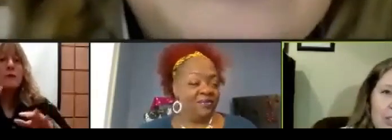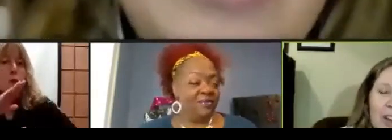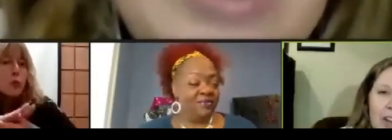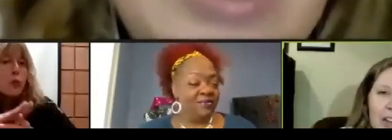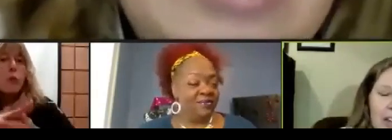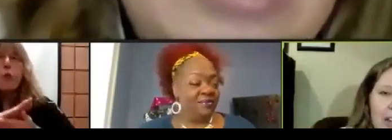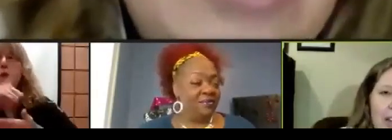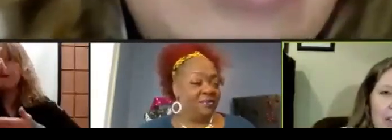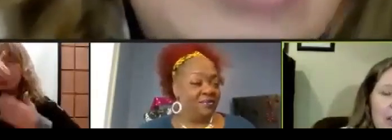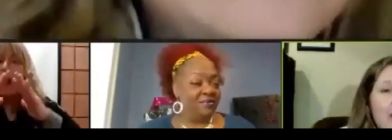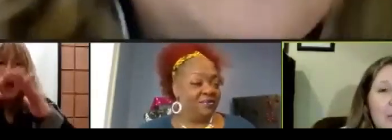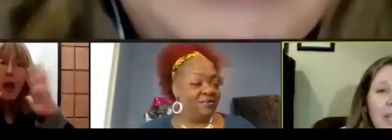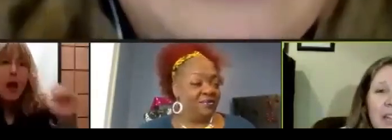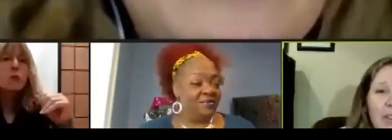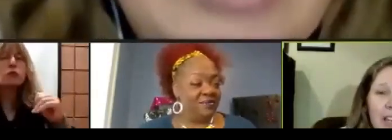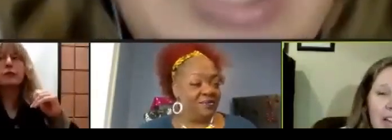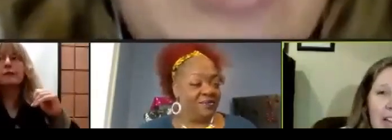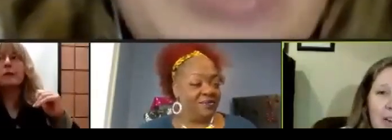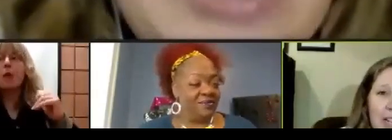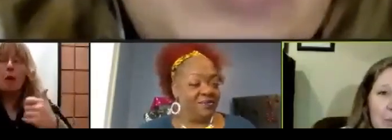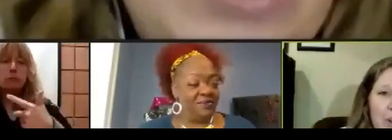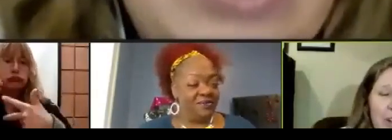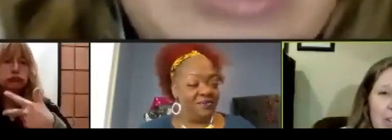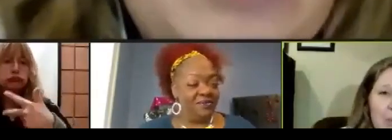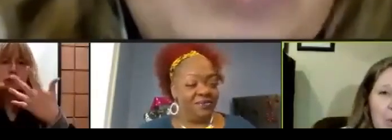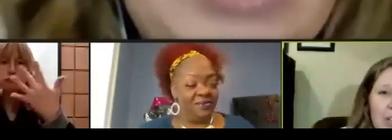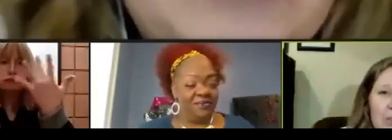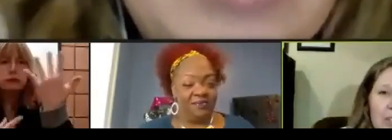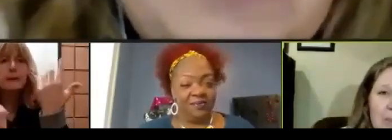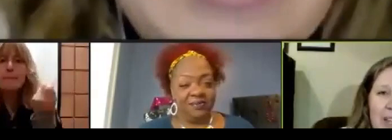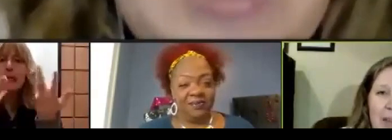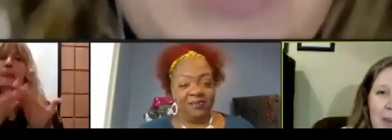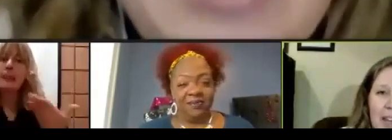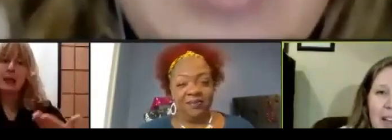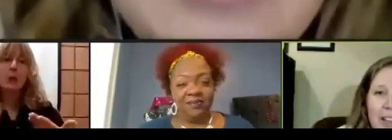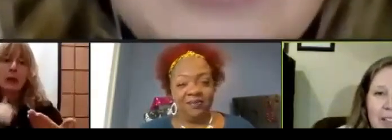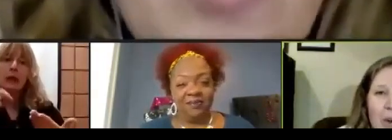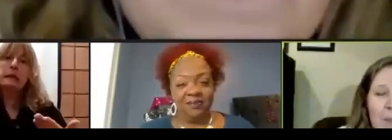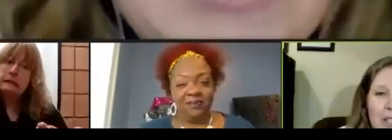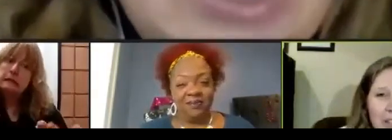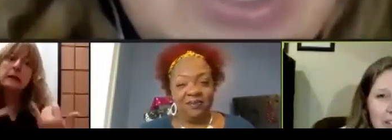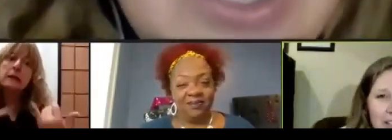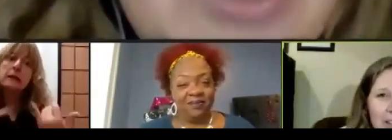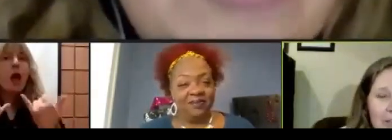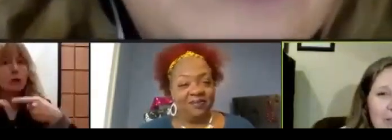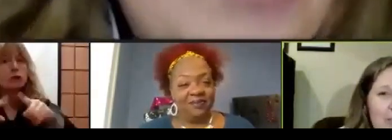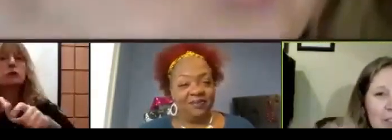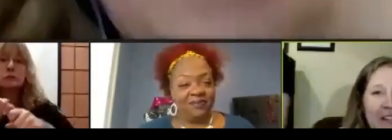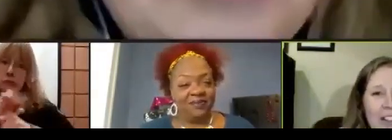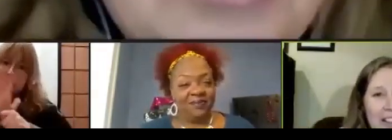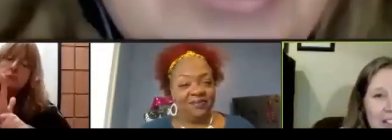sobre los dólares del estímulo como el estado de michigan que están esperando a